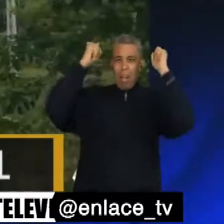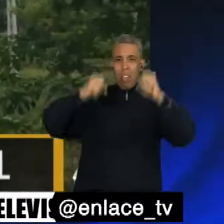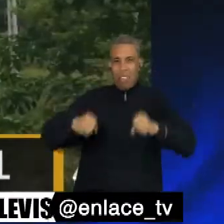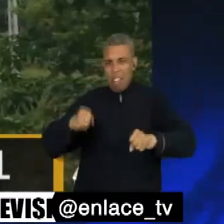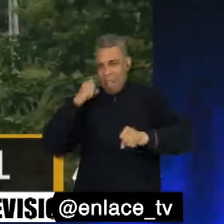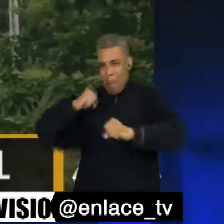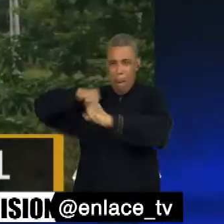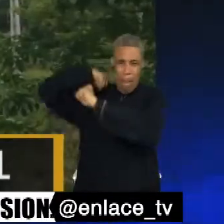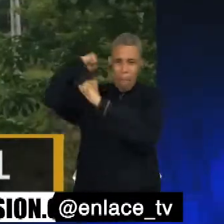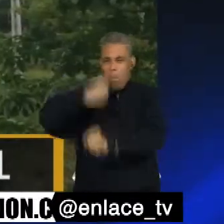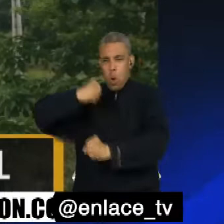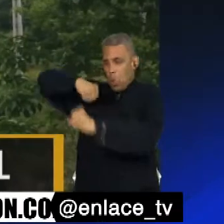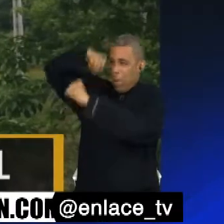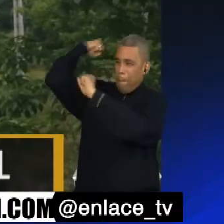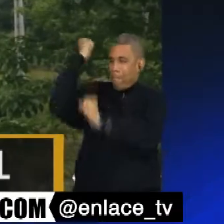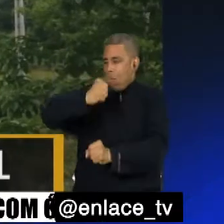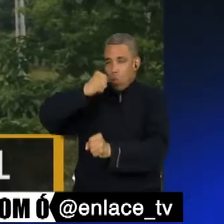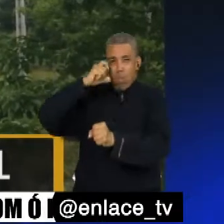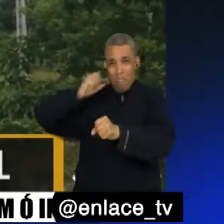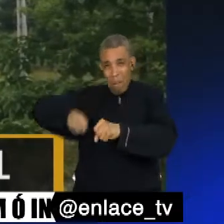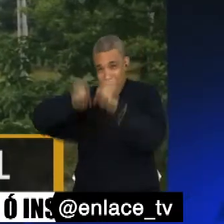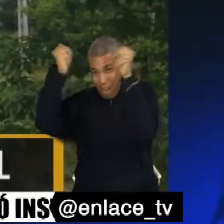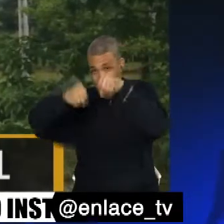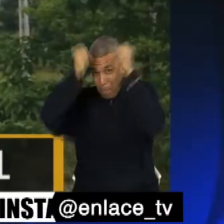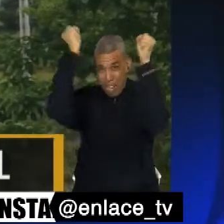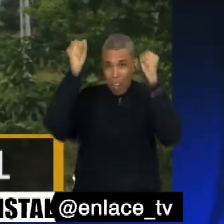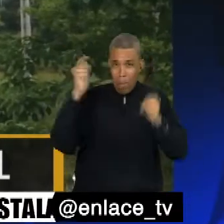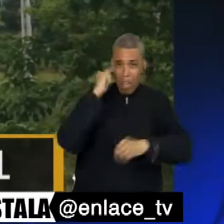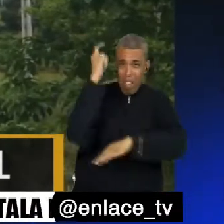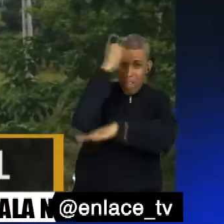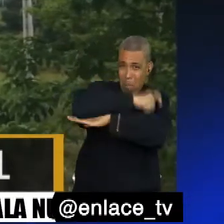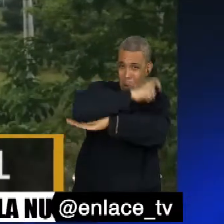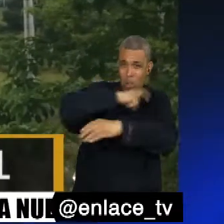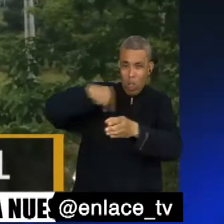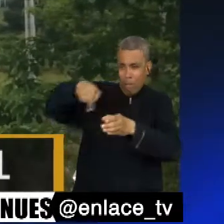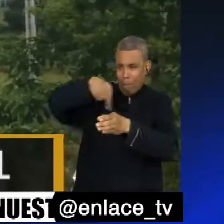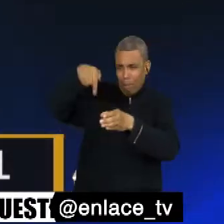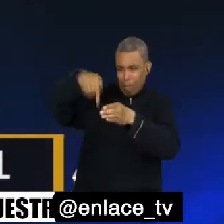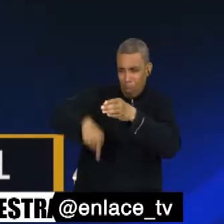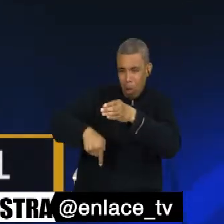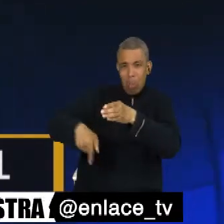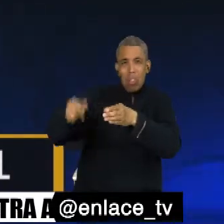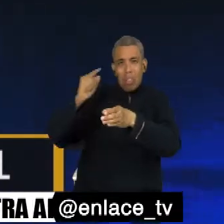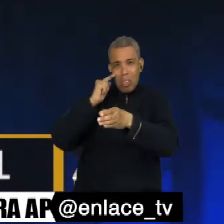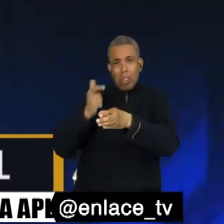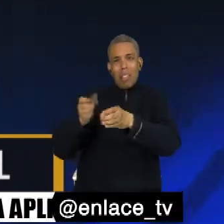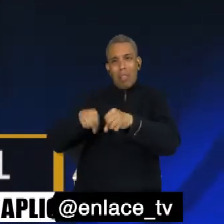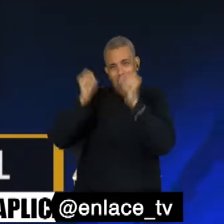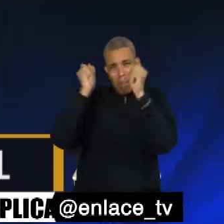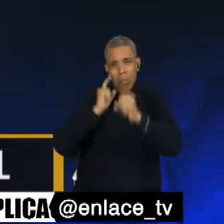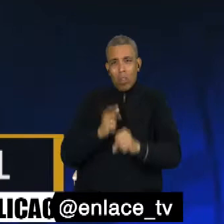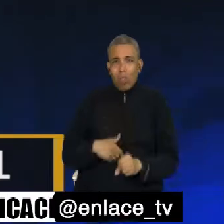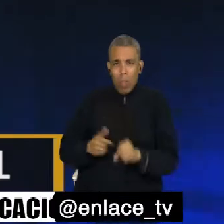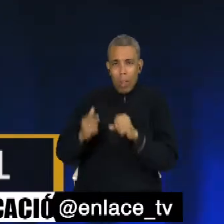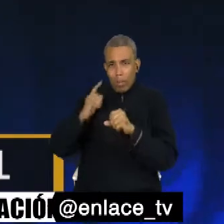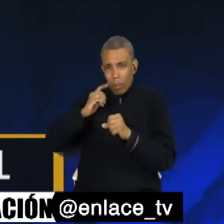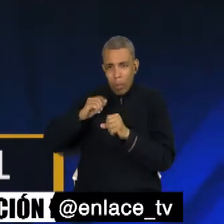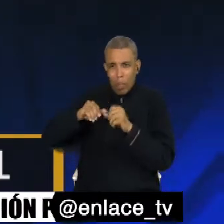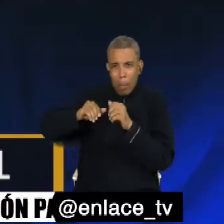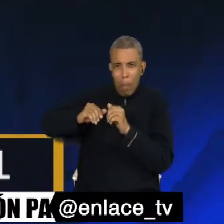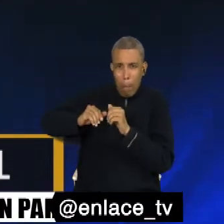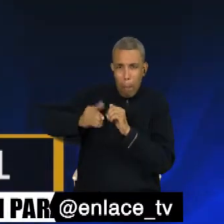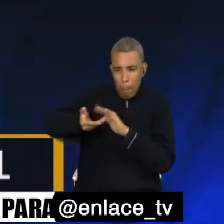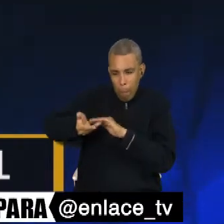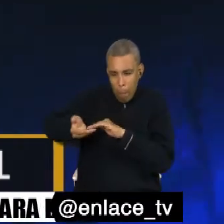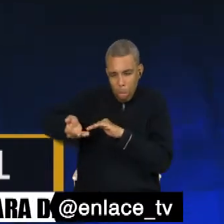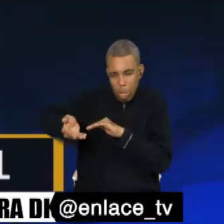punto de afectar el suministro de agua a 230.000 habitantes de Barranca Bermeja. Dice Ecopetrol que la alerta se produce luego de que en las últimas horas se registrara un